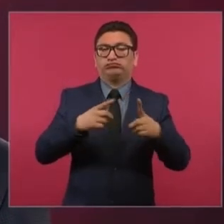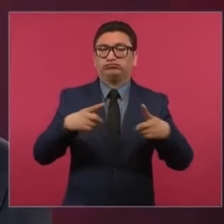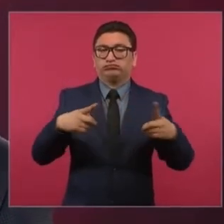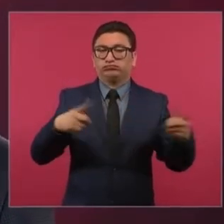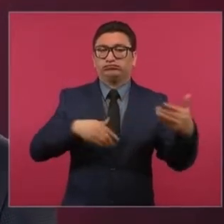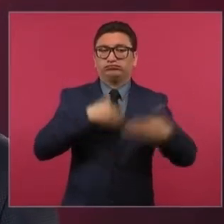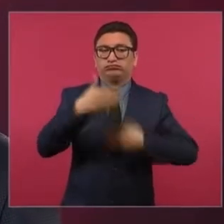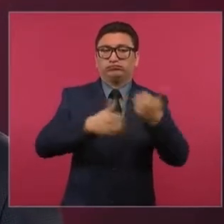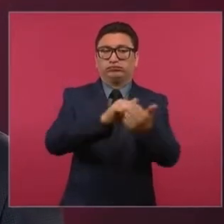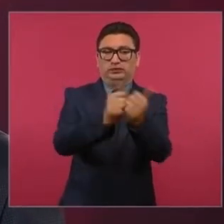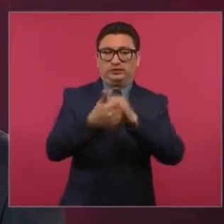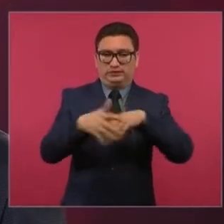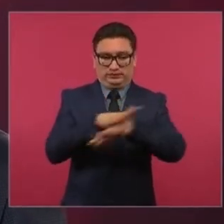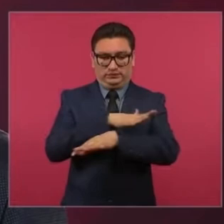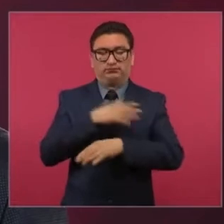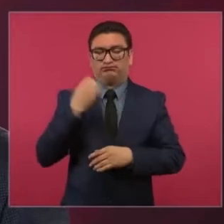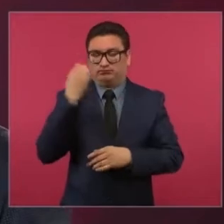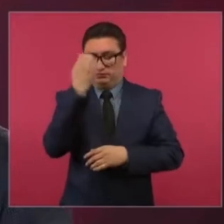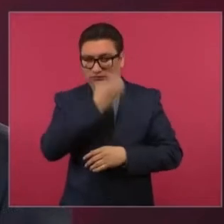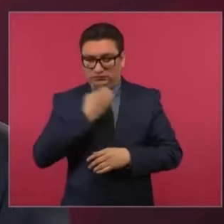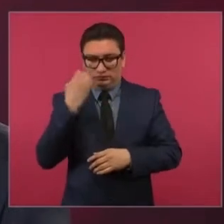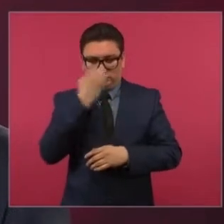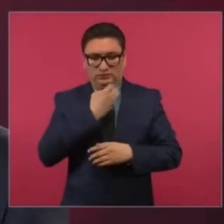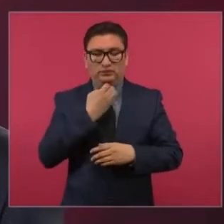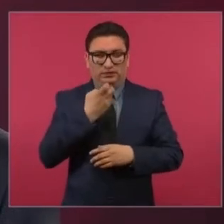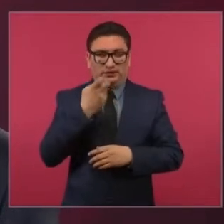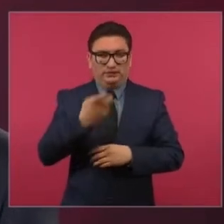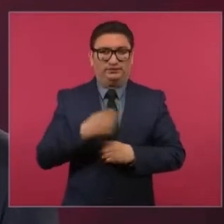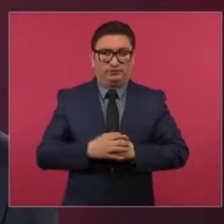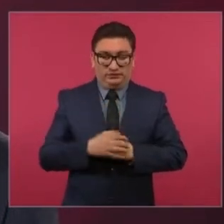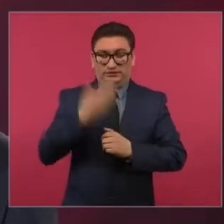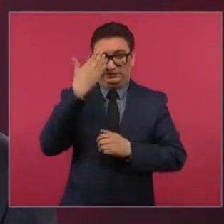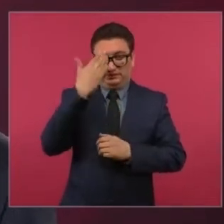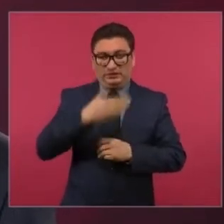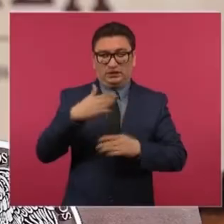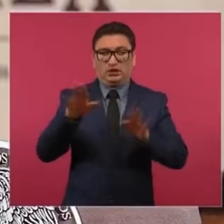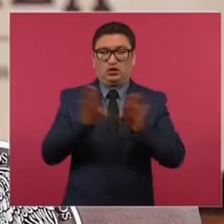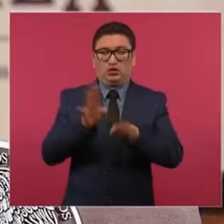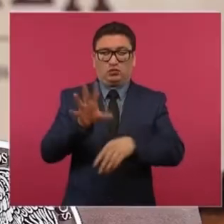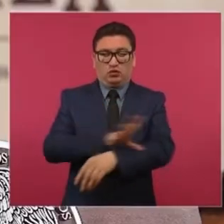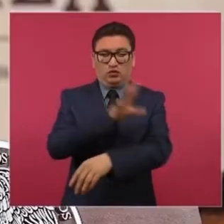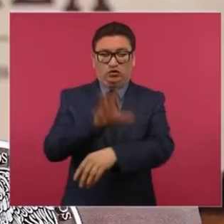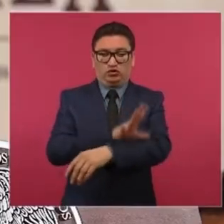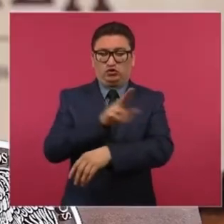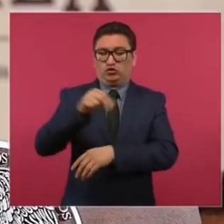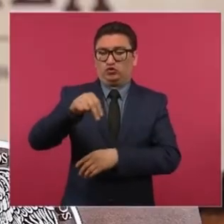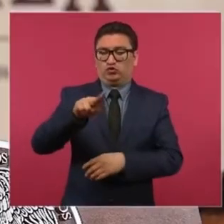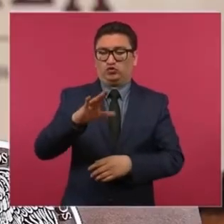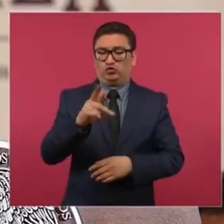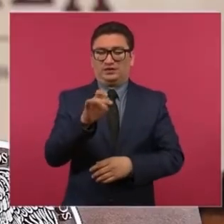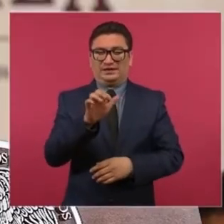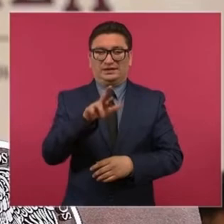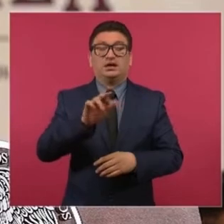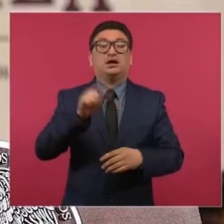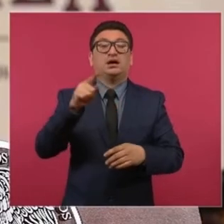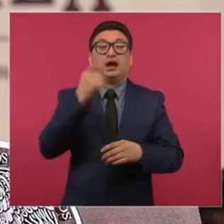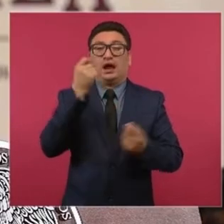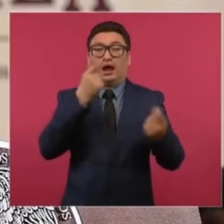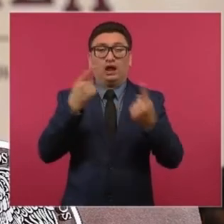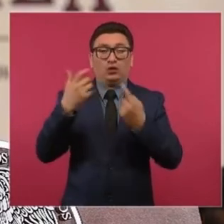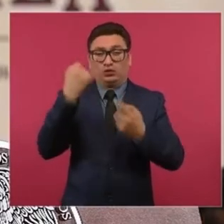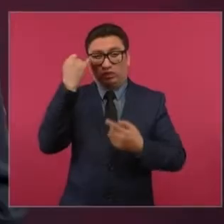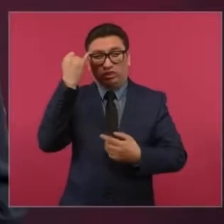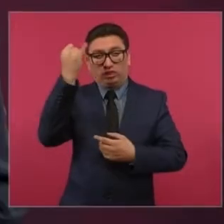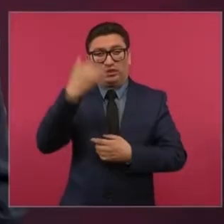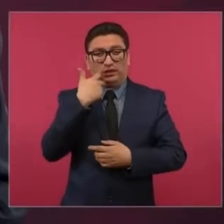análisis determinado sobre utilizar nuclear. Es cierto que en muchas partes del mundo están recuperando la